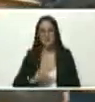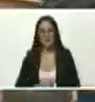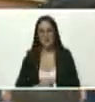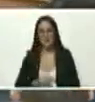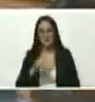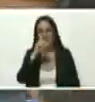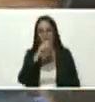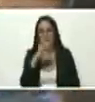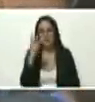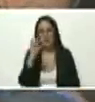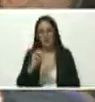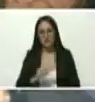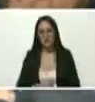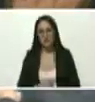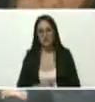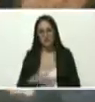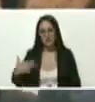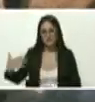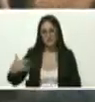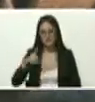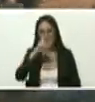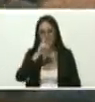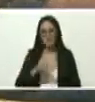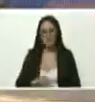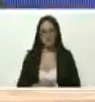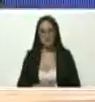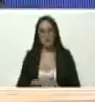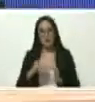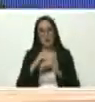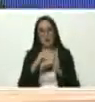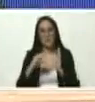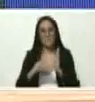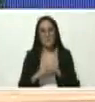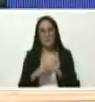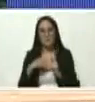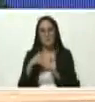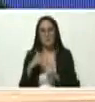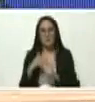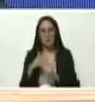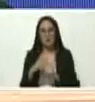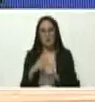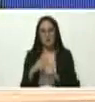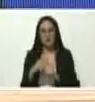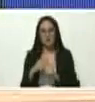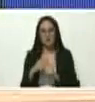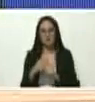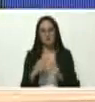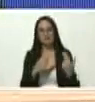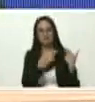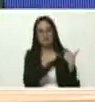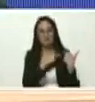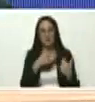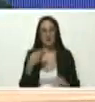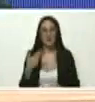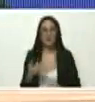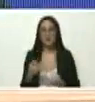año 30, los años que están por venir, la OPEP Plus juega el papel